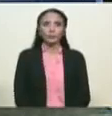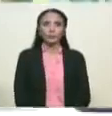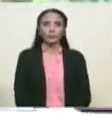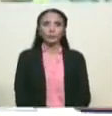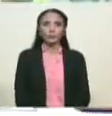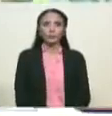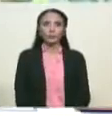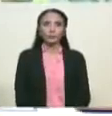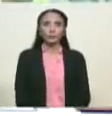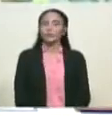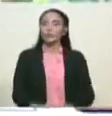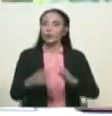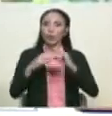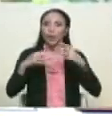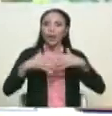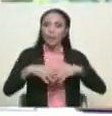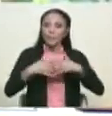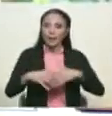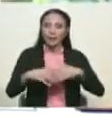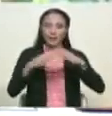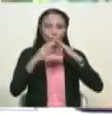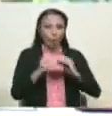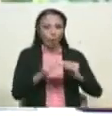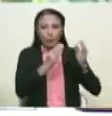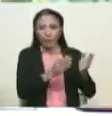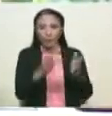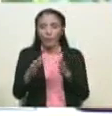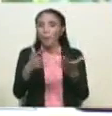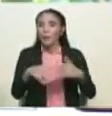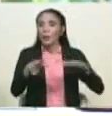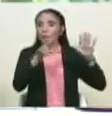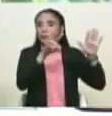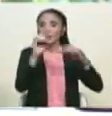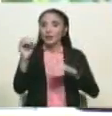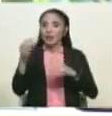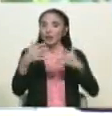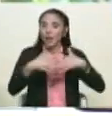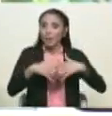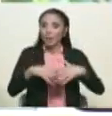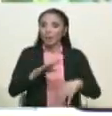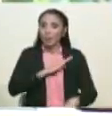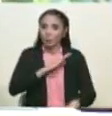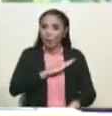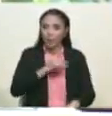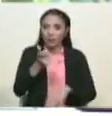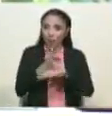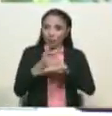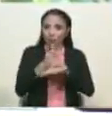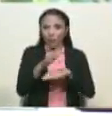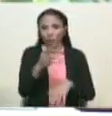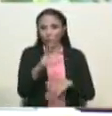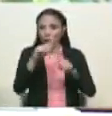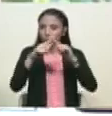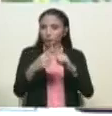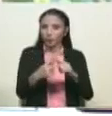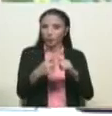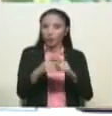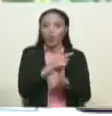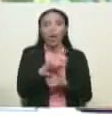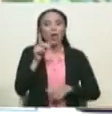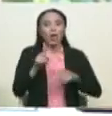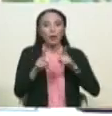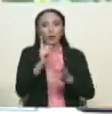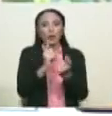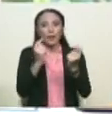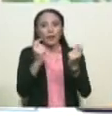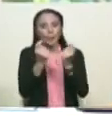de las empresas, casi 700 empresas del Estado, de las grandes empresas,